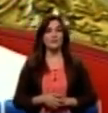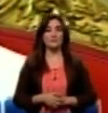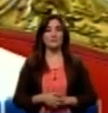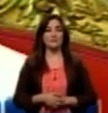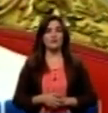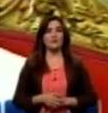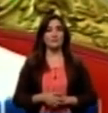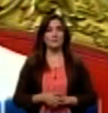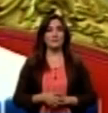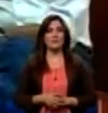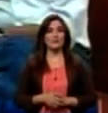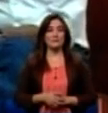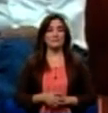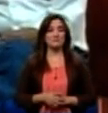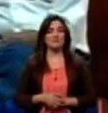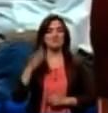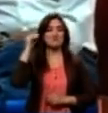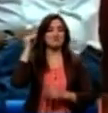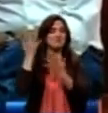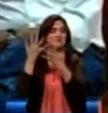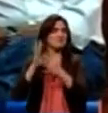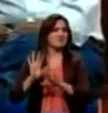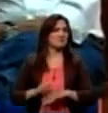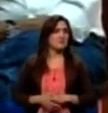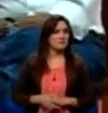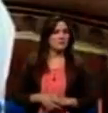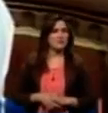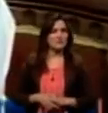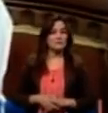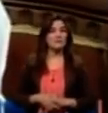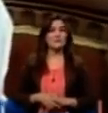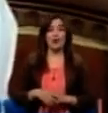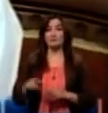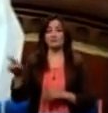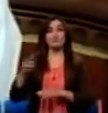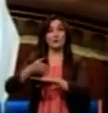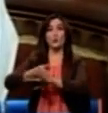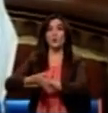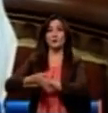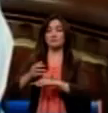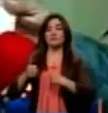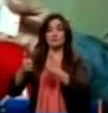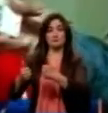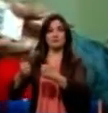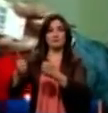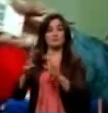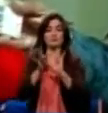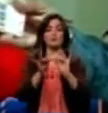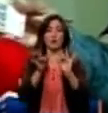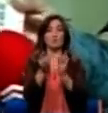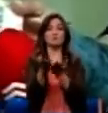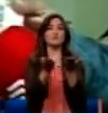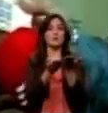comprometer inspiración. Después de dicho encuentro, el candidato de Creo salió para citar un pasaje bíblico. Esta es